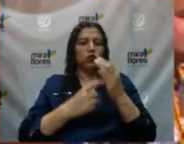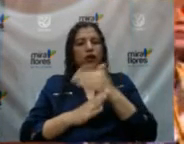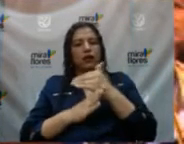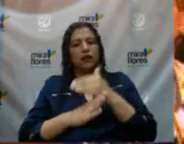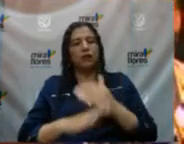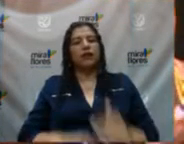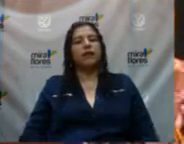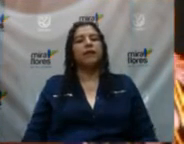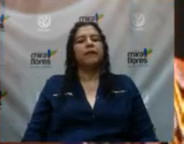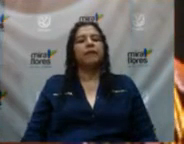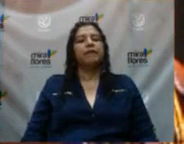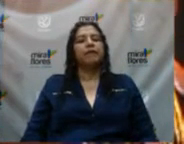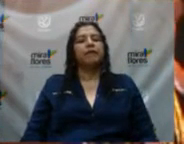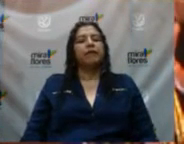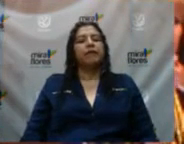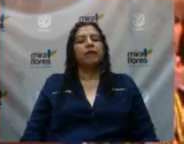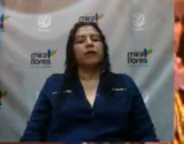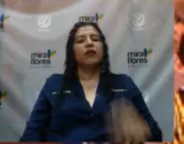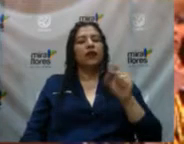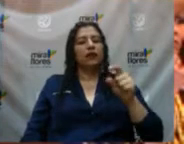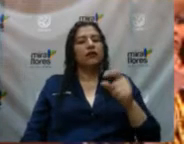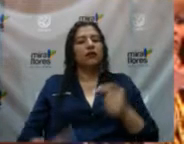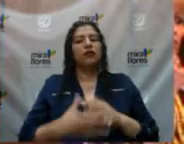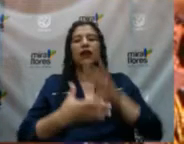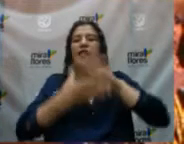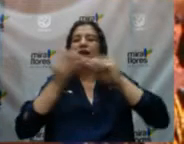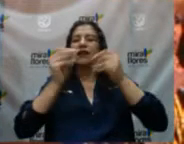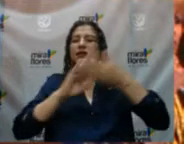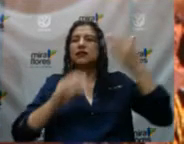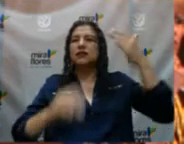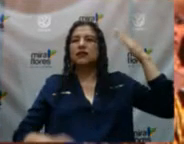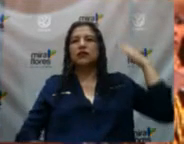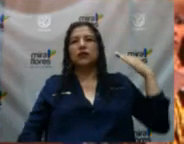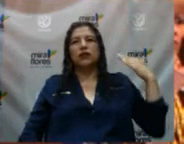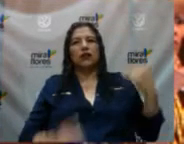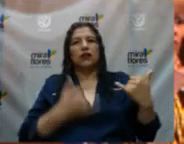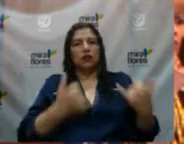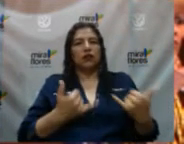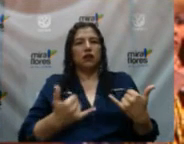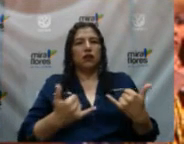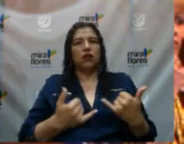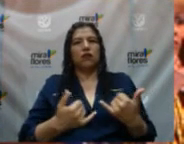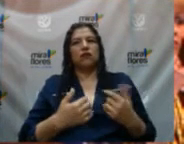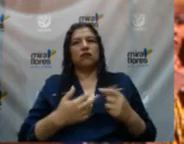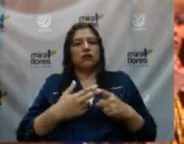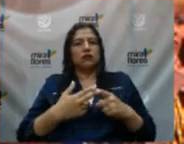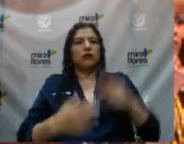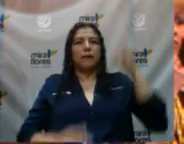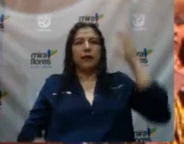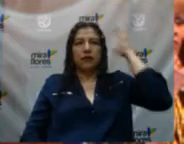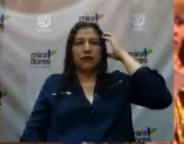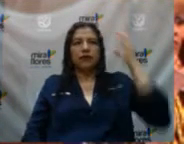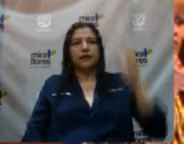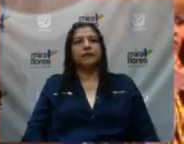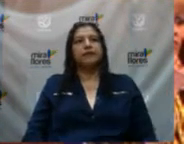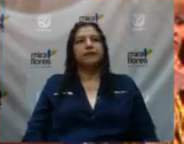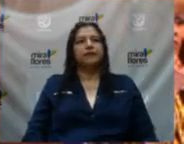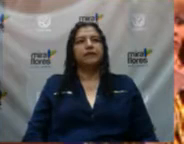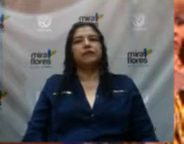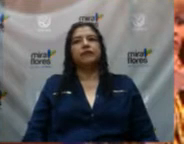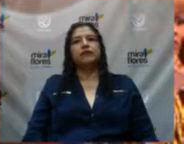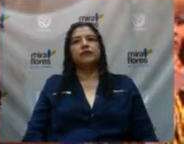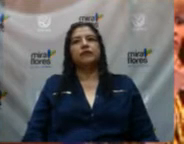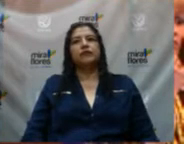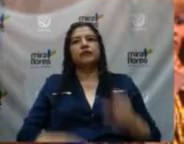temprana. Esto fue el antecedente más remoto de lo que hoy es Miraflores. Durante el siglo